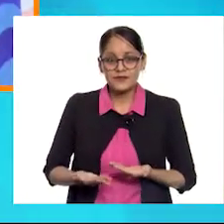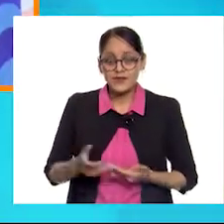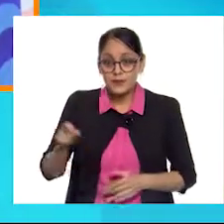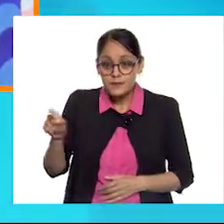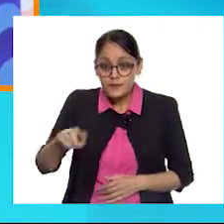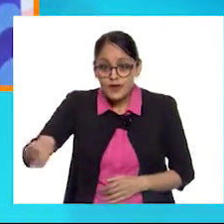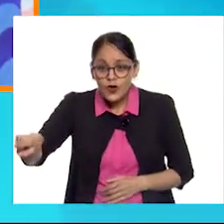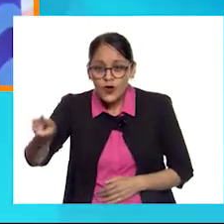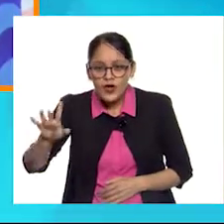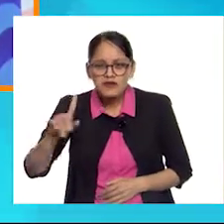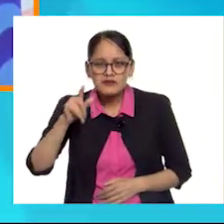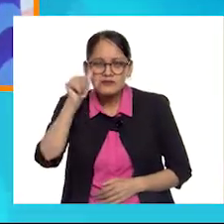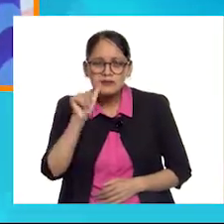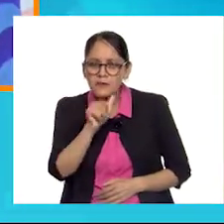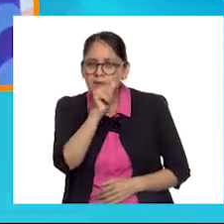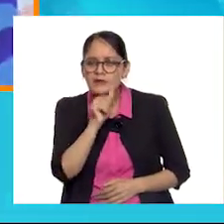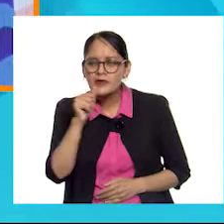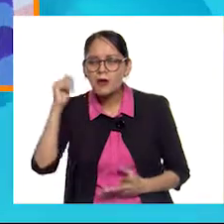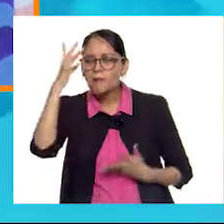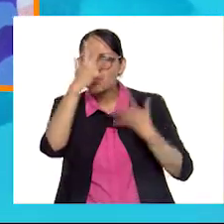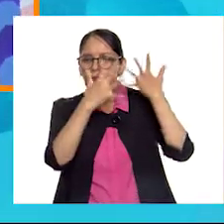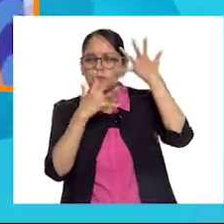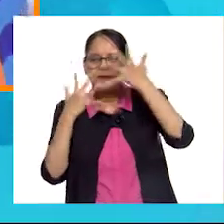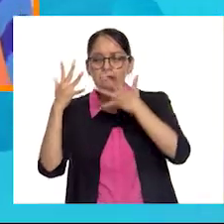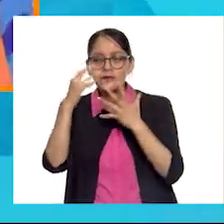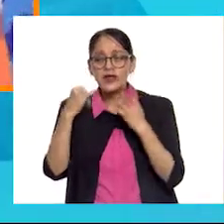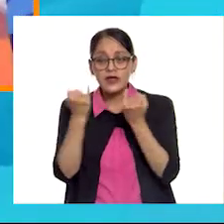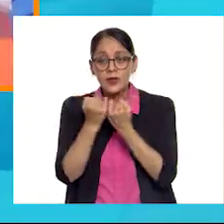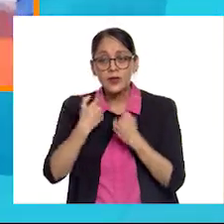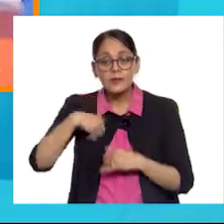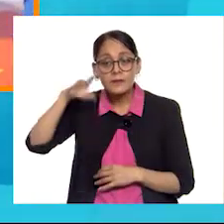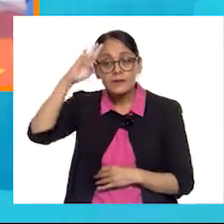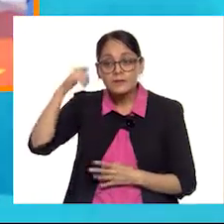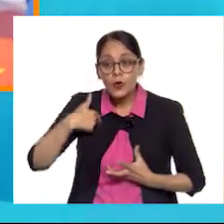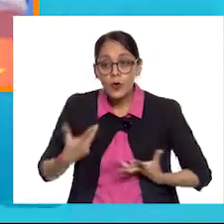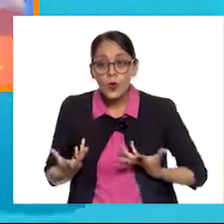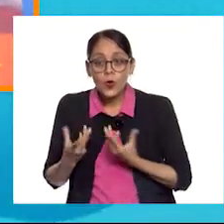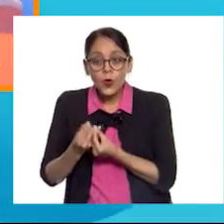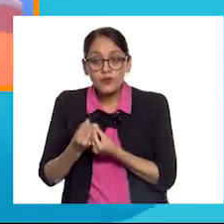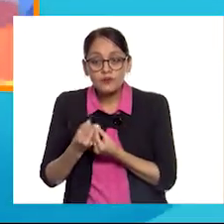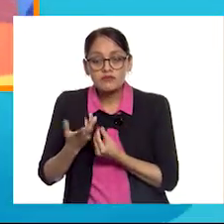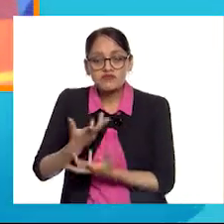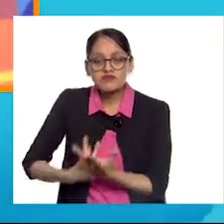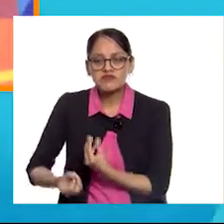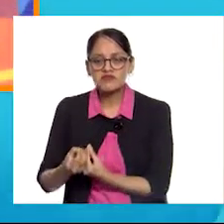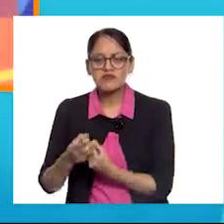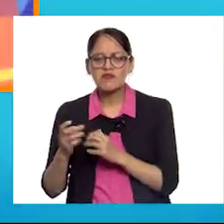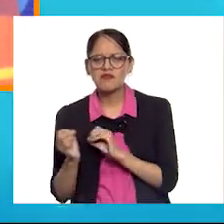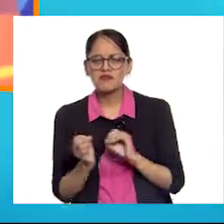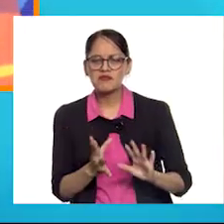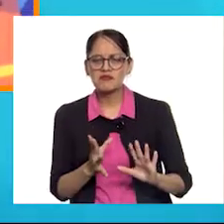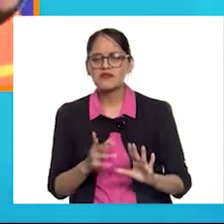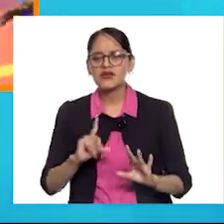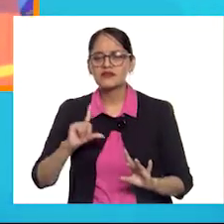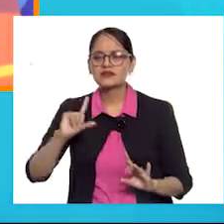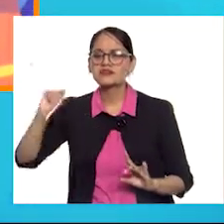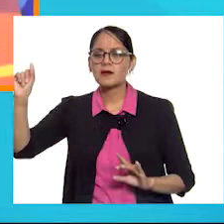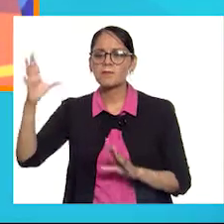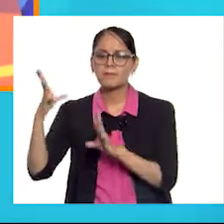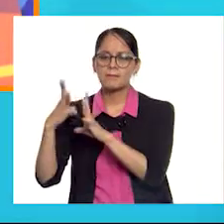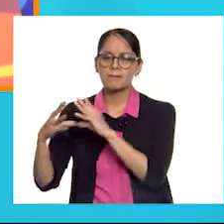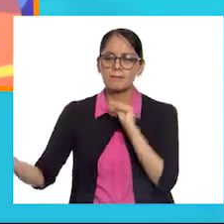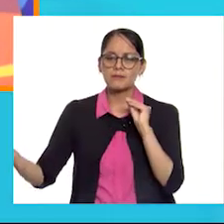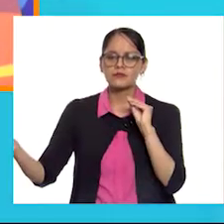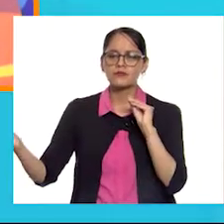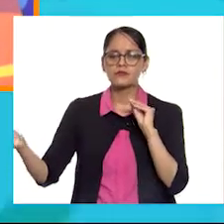son medio ciegos, se confunden y piensan que uno es uno de ellos. Te dejan en paz después de un rato y